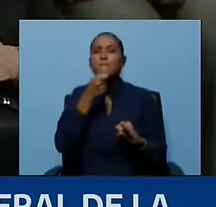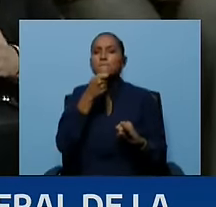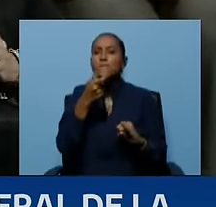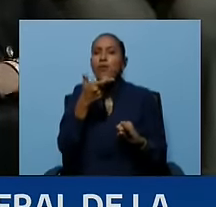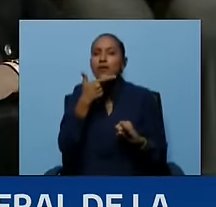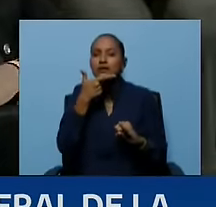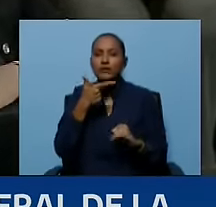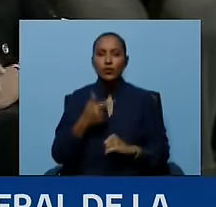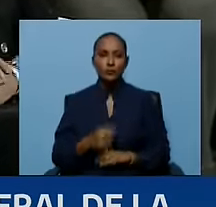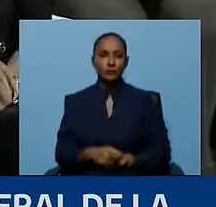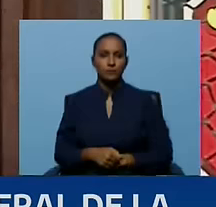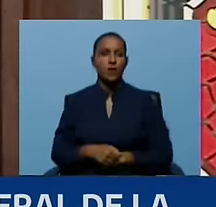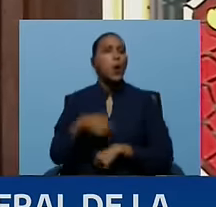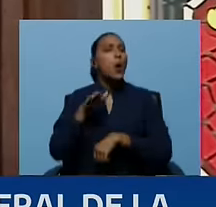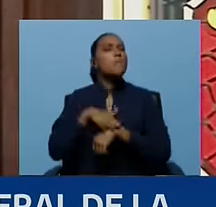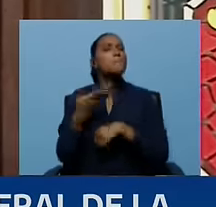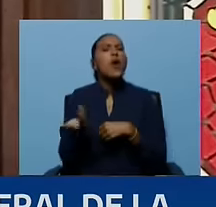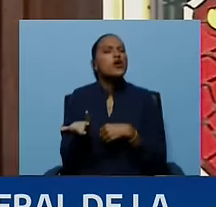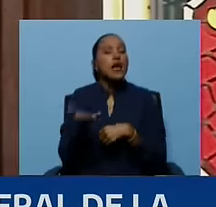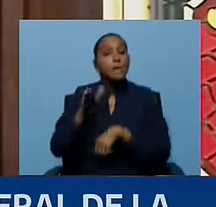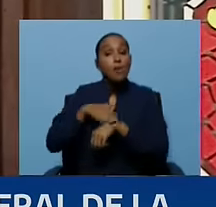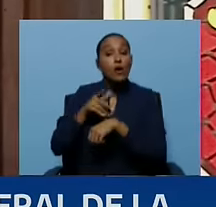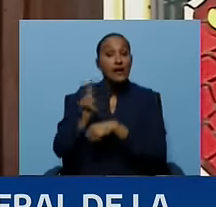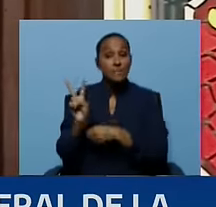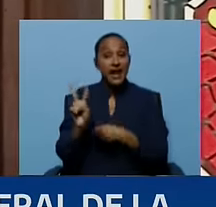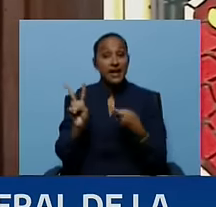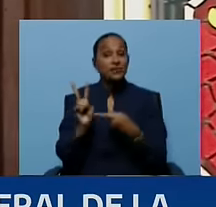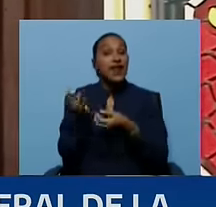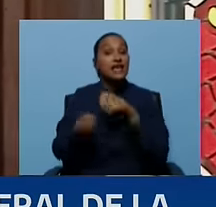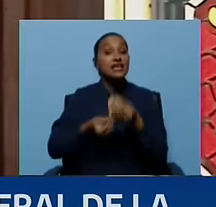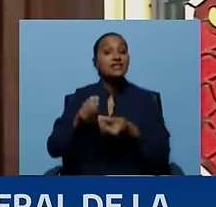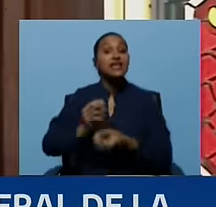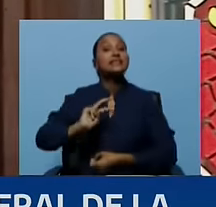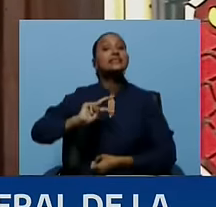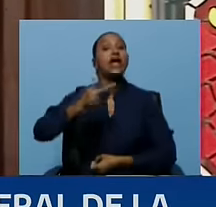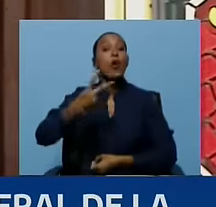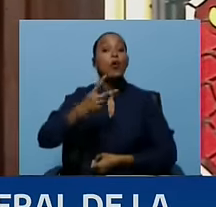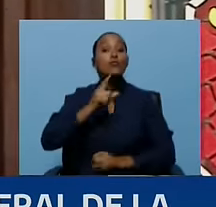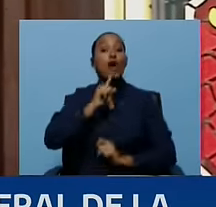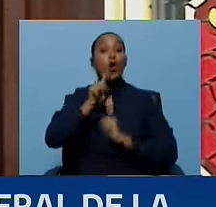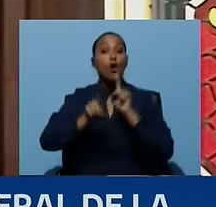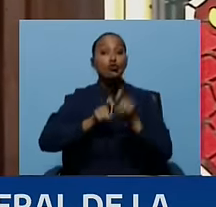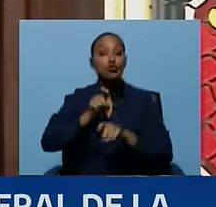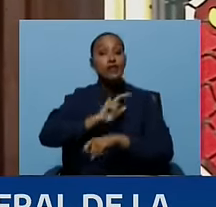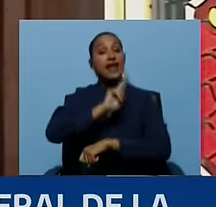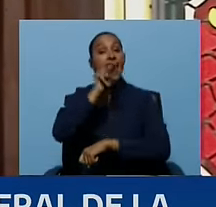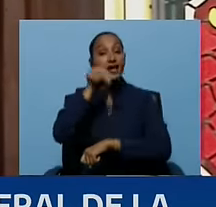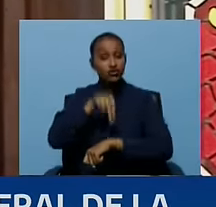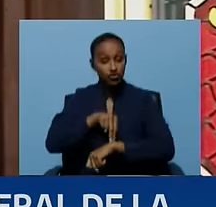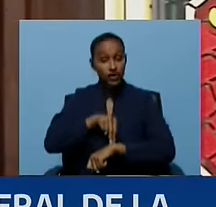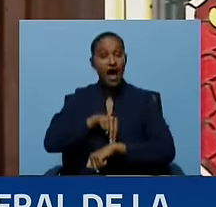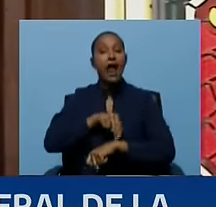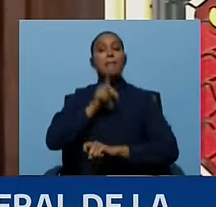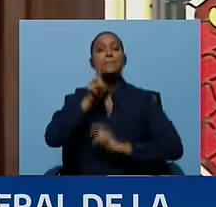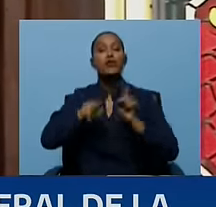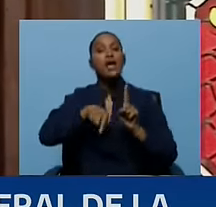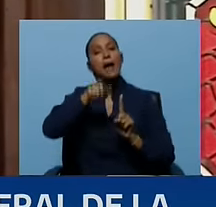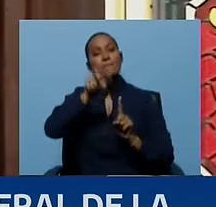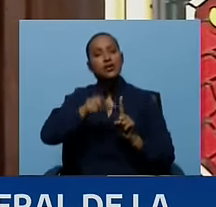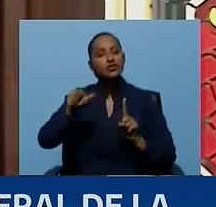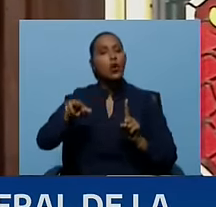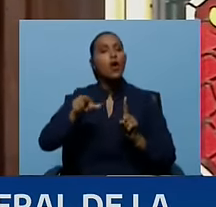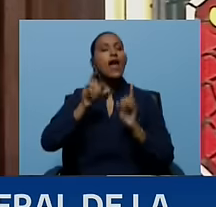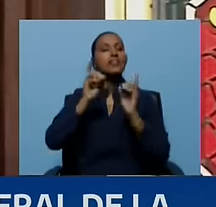porque se realizó en Venezuela la segunda consulta nacional para la decisión de